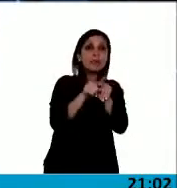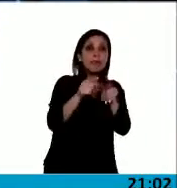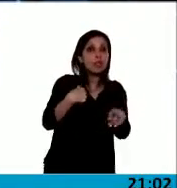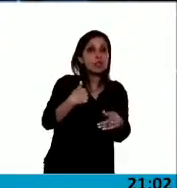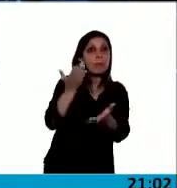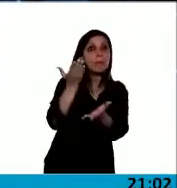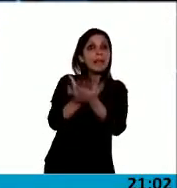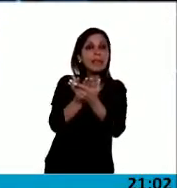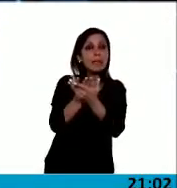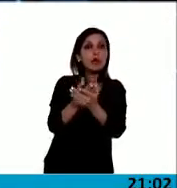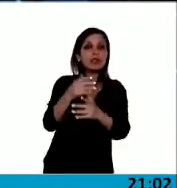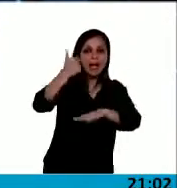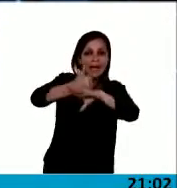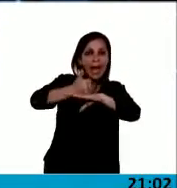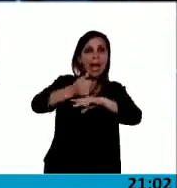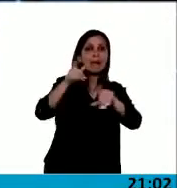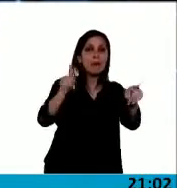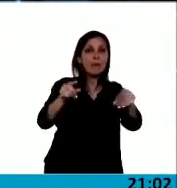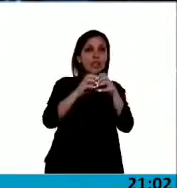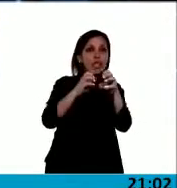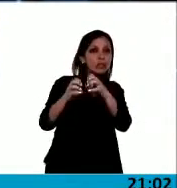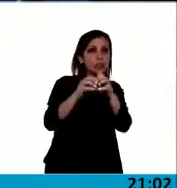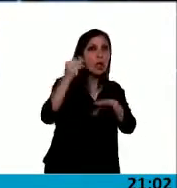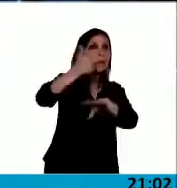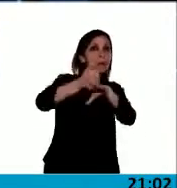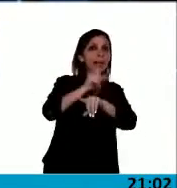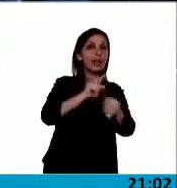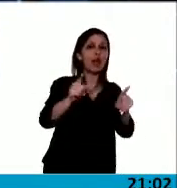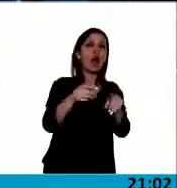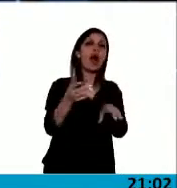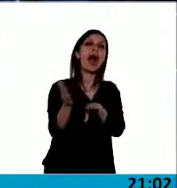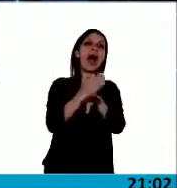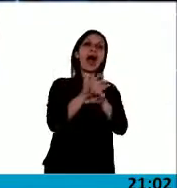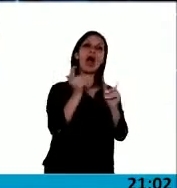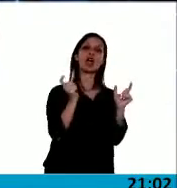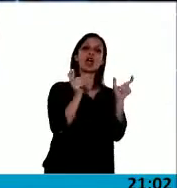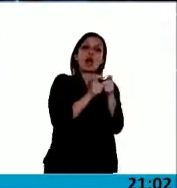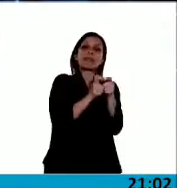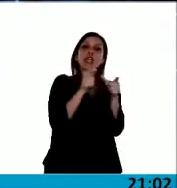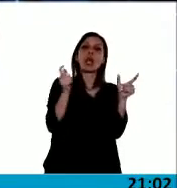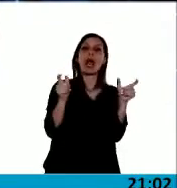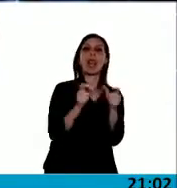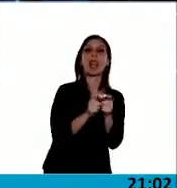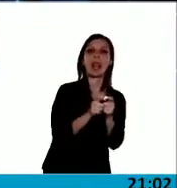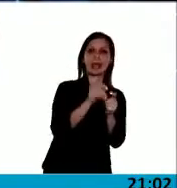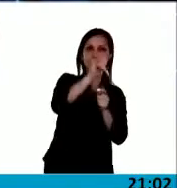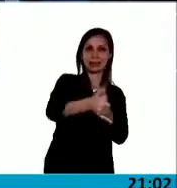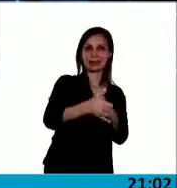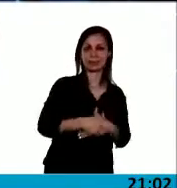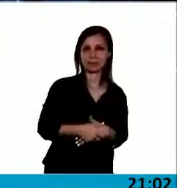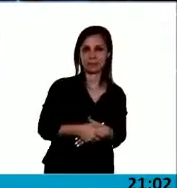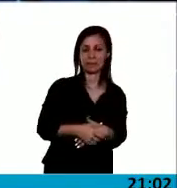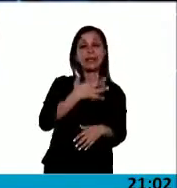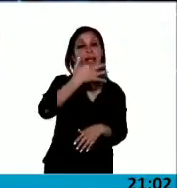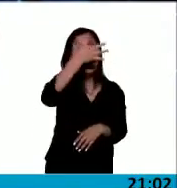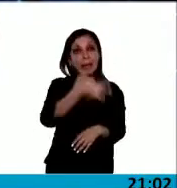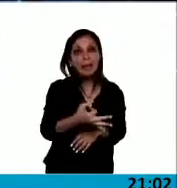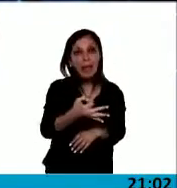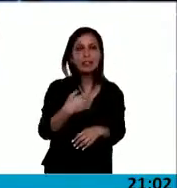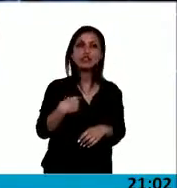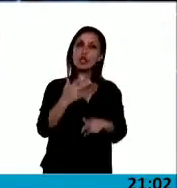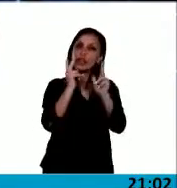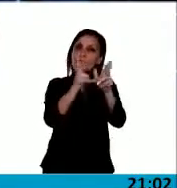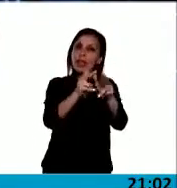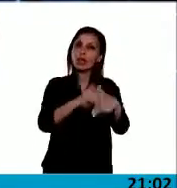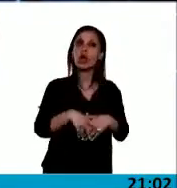al pleno de la Cámara, va a venir a una comisión bicameral. Y la verdad, señor presidente, y cito con esto, nosotros